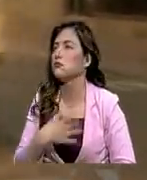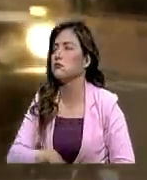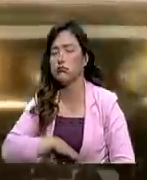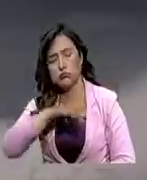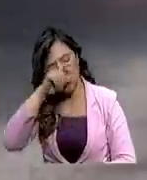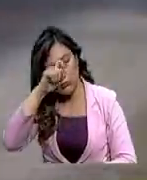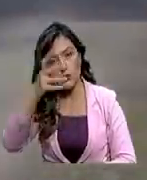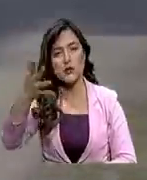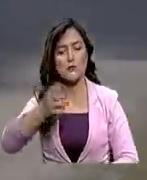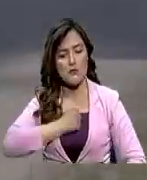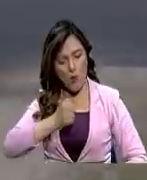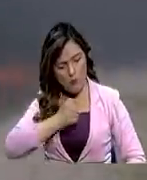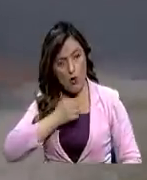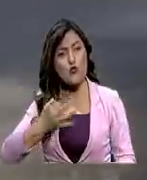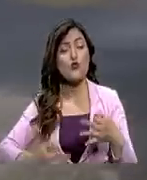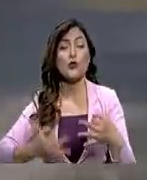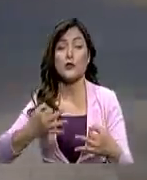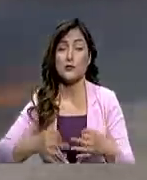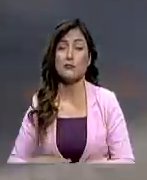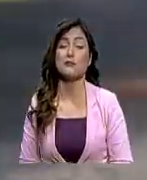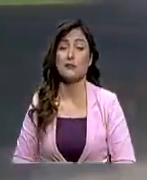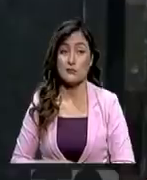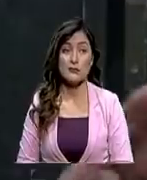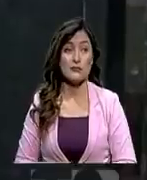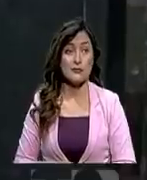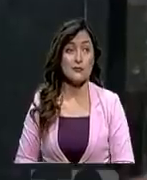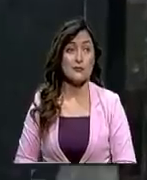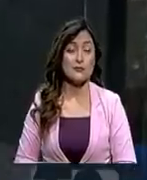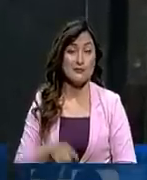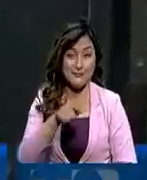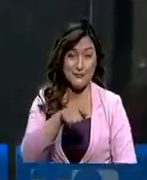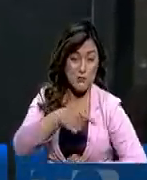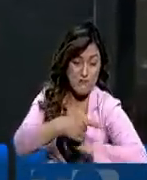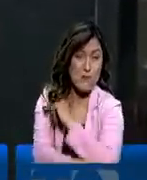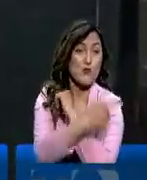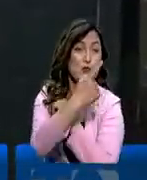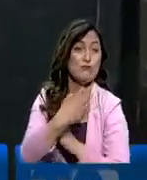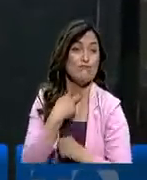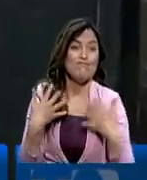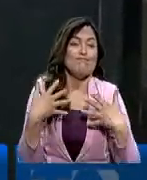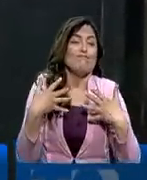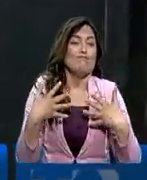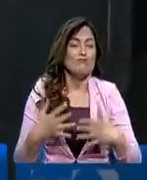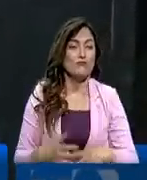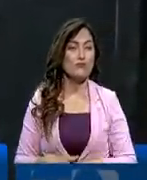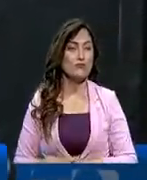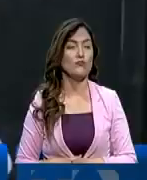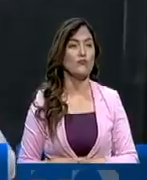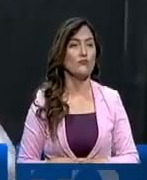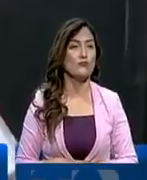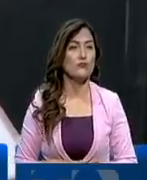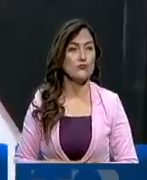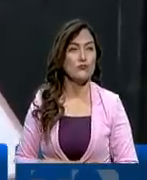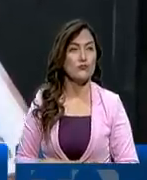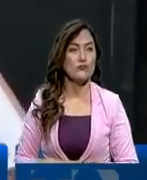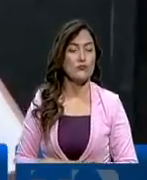insostenible y tomar justicia por mano propia es lo que hace falta. Que le peguen para que por lo menos se asuste, pero no que,